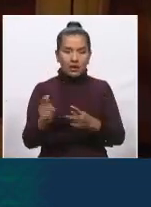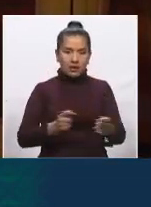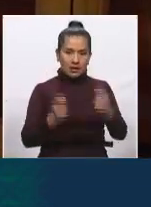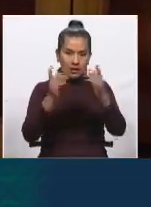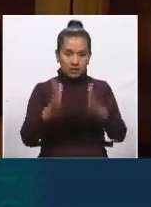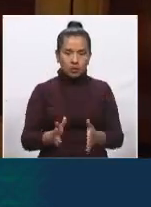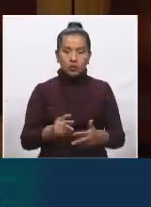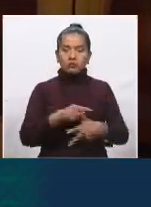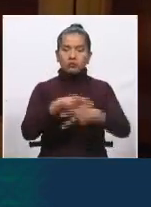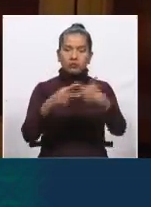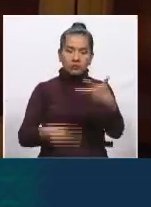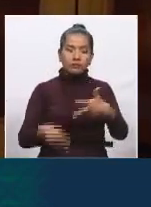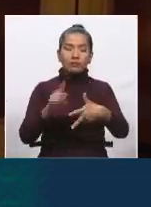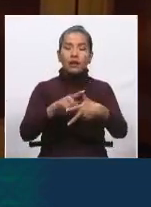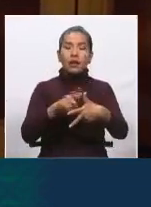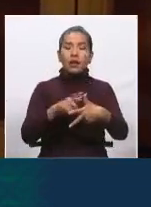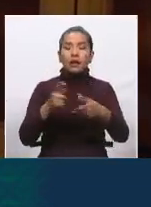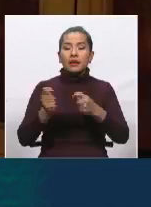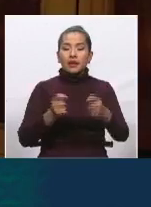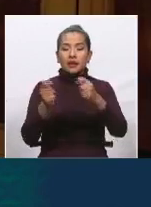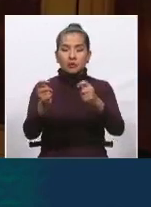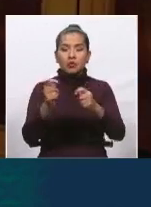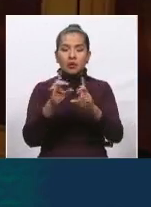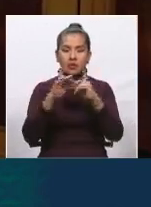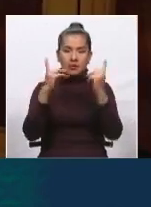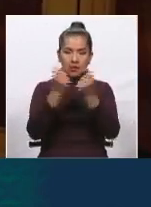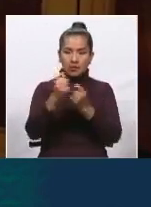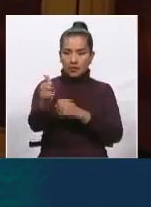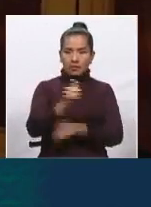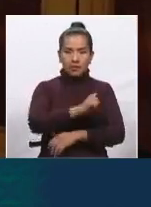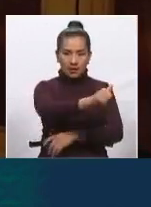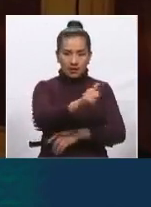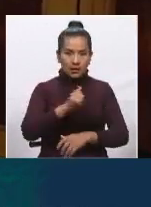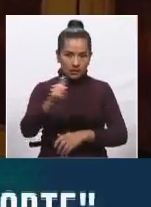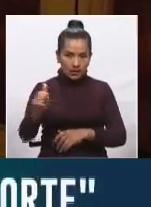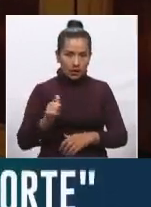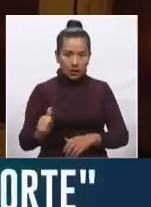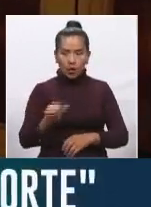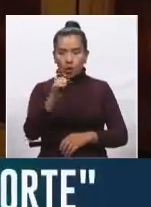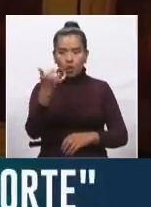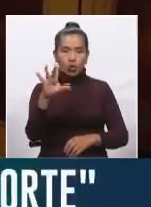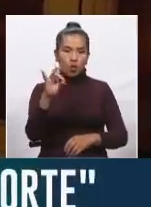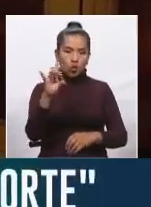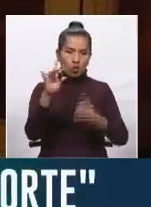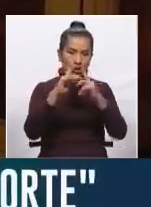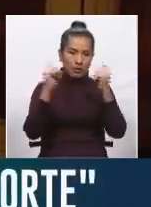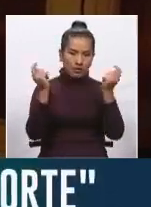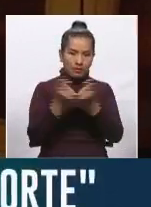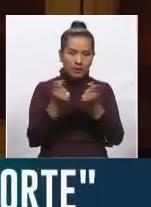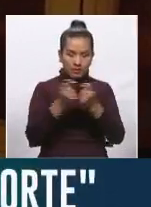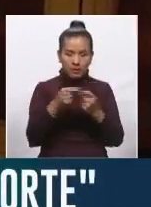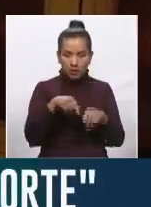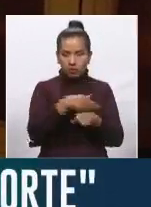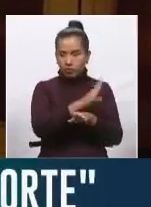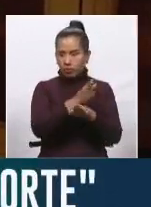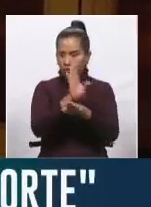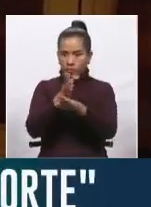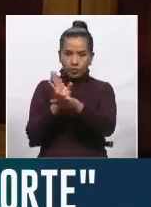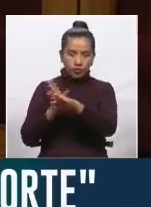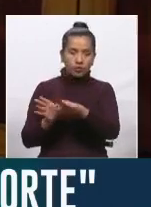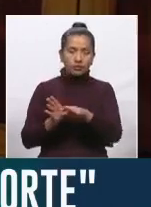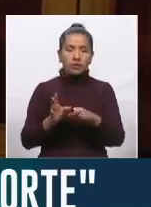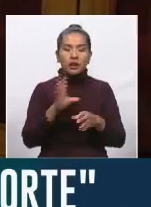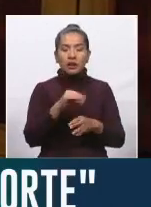tres rubros. Hay transporte interdepartamental a las 8 restantes capitales de departamento del país y